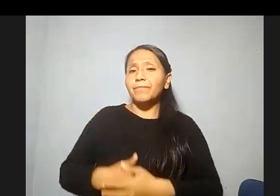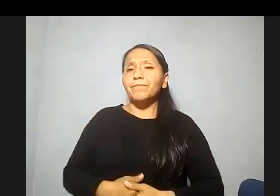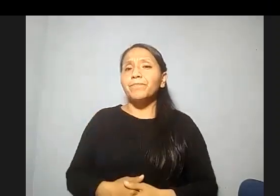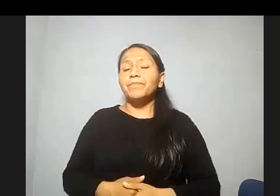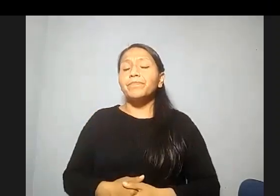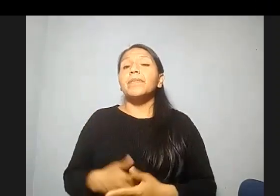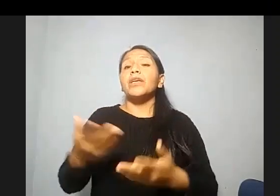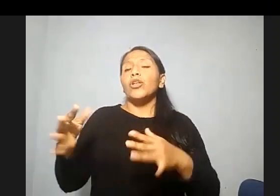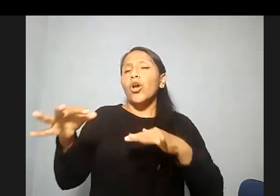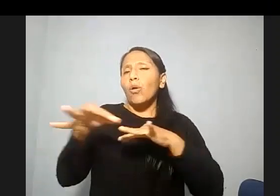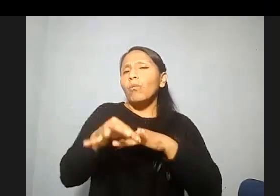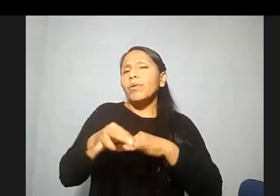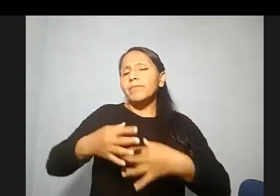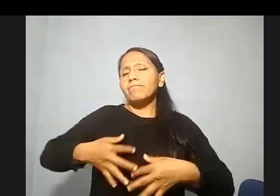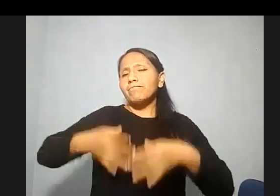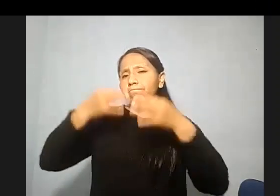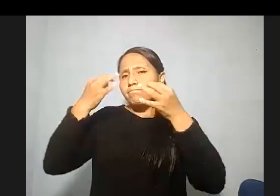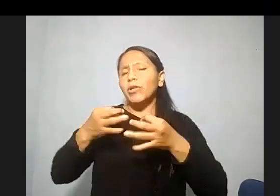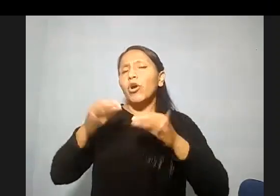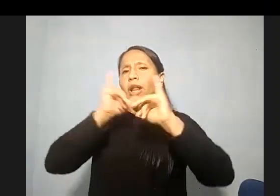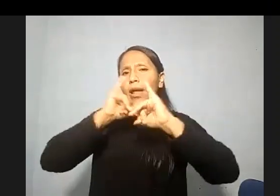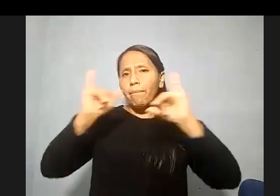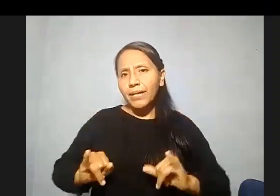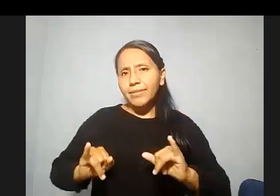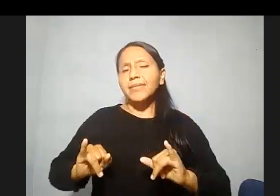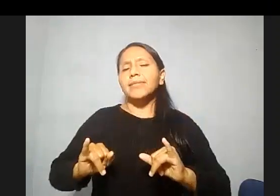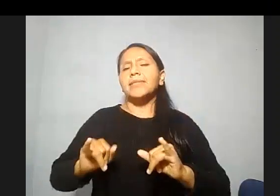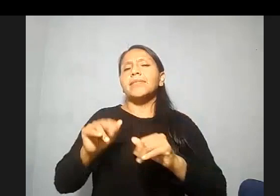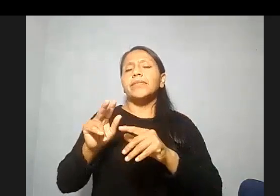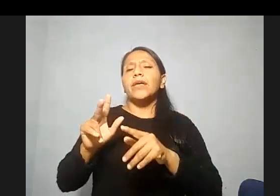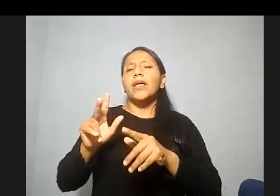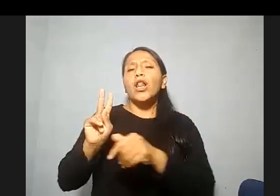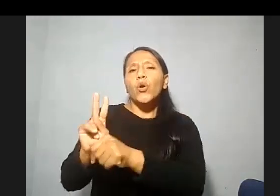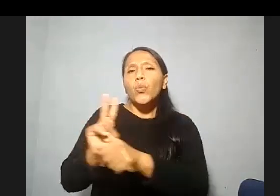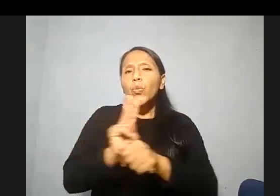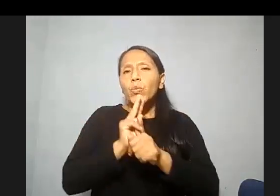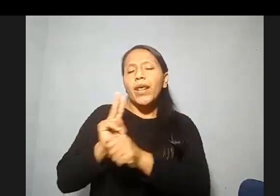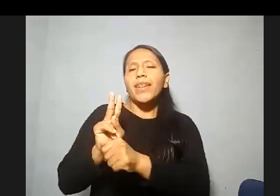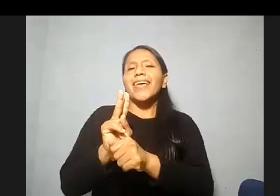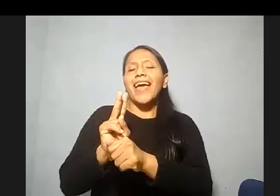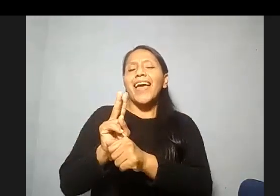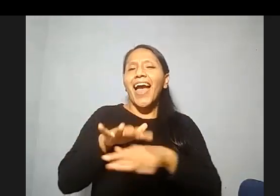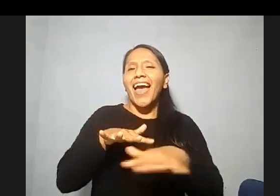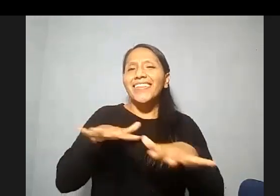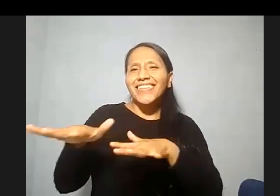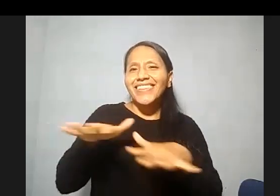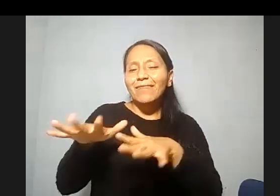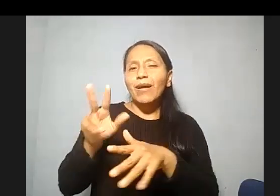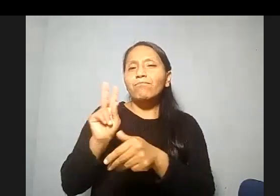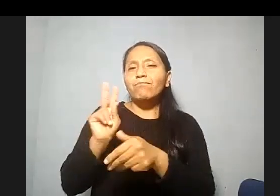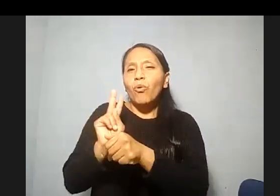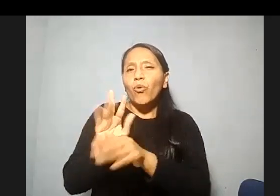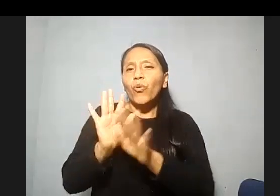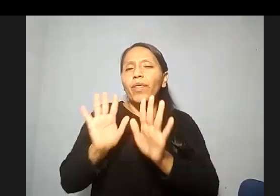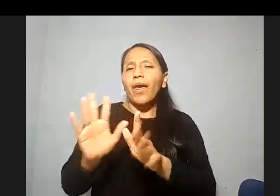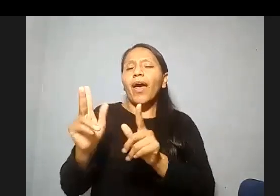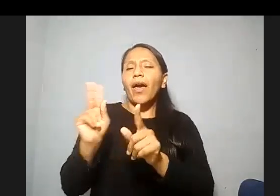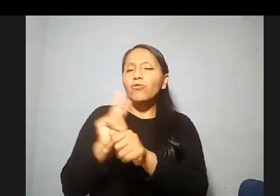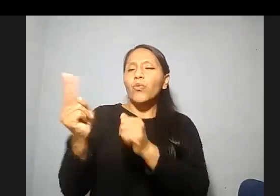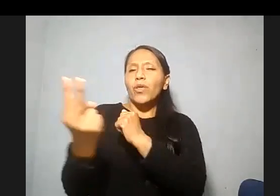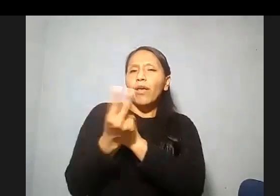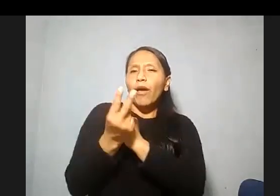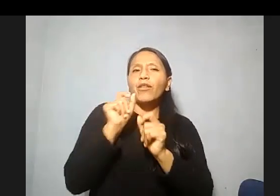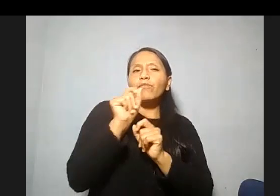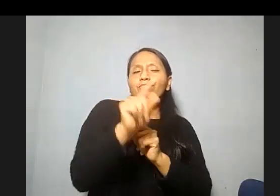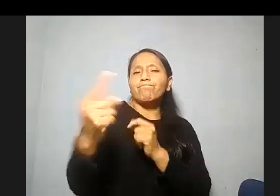comprometidos totalmente con la paz, con la ciudadanía activa, la ciudadanía como cuidado, como cuidar del otro, la otra, los